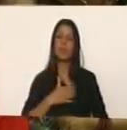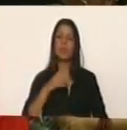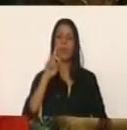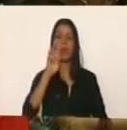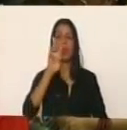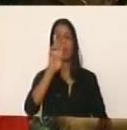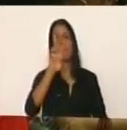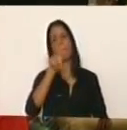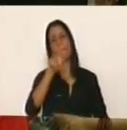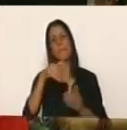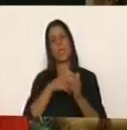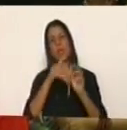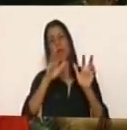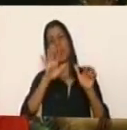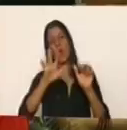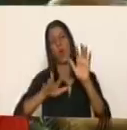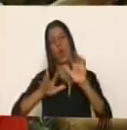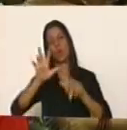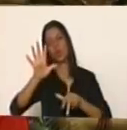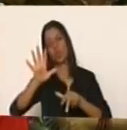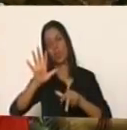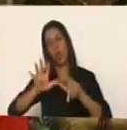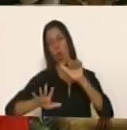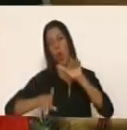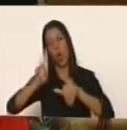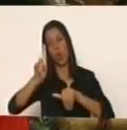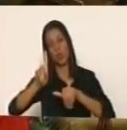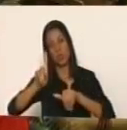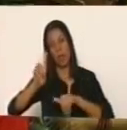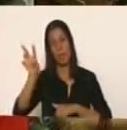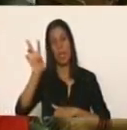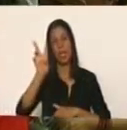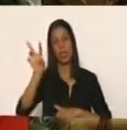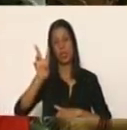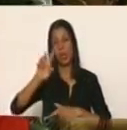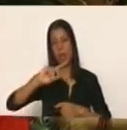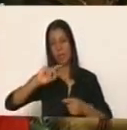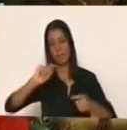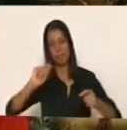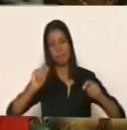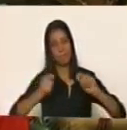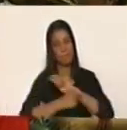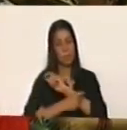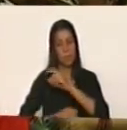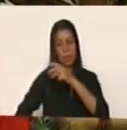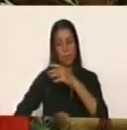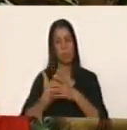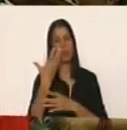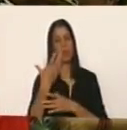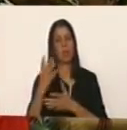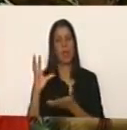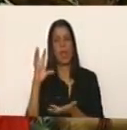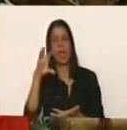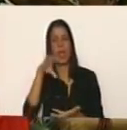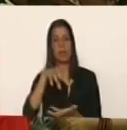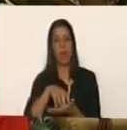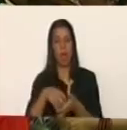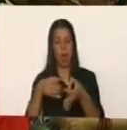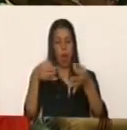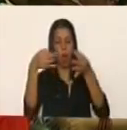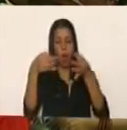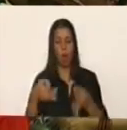1811, cuando la República Naciente pasó a organizarse como un Estado